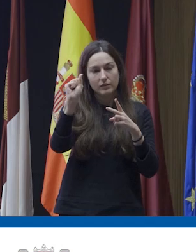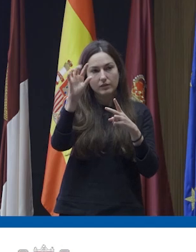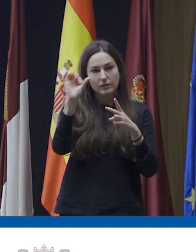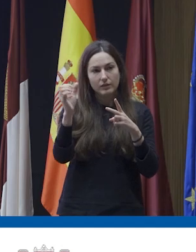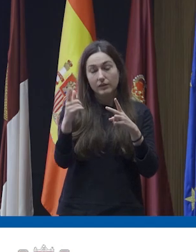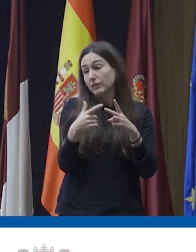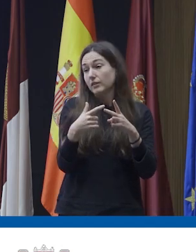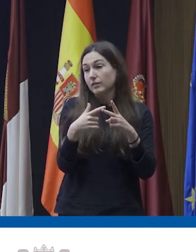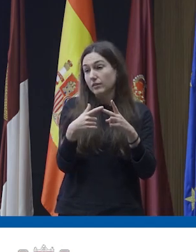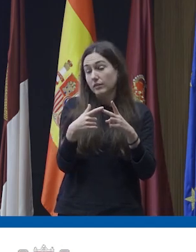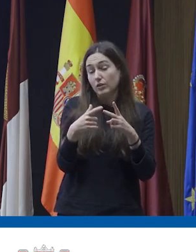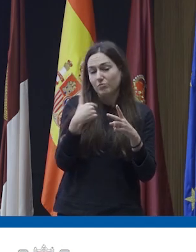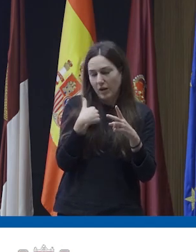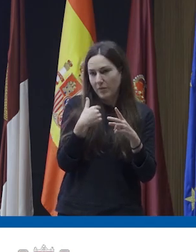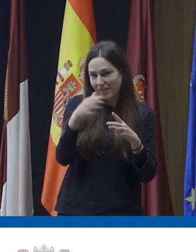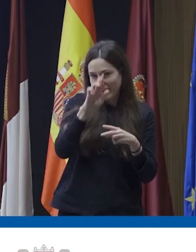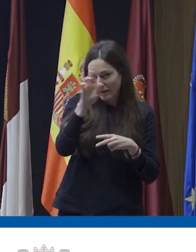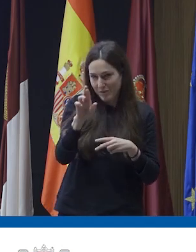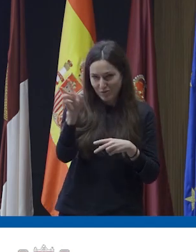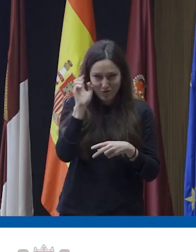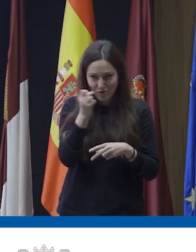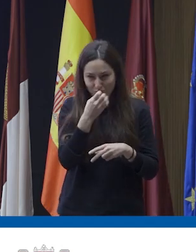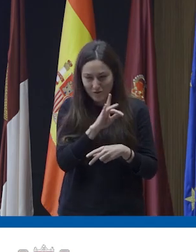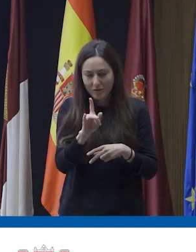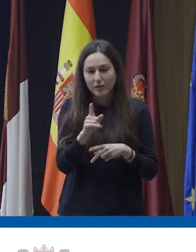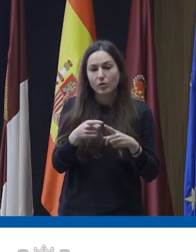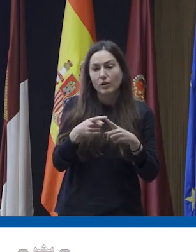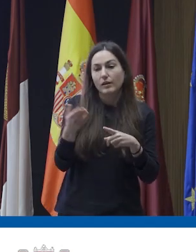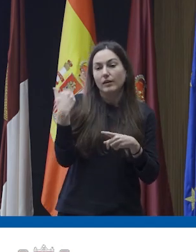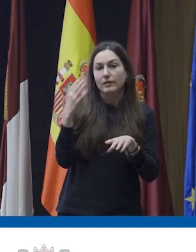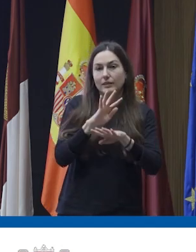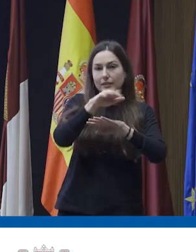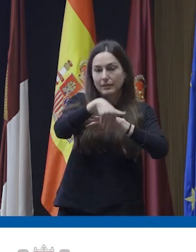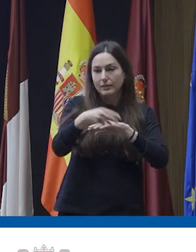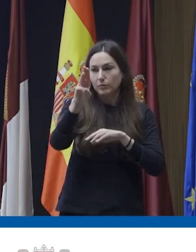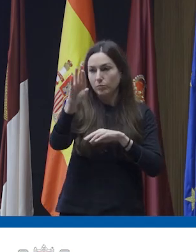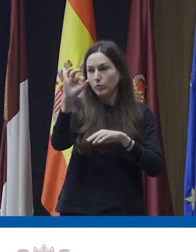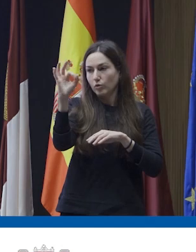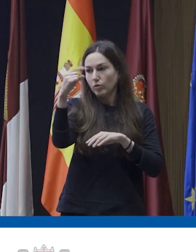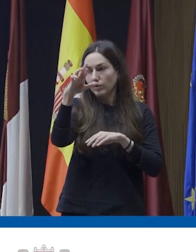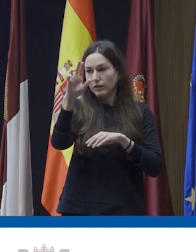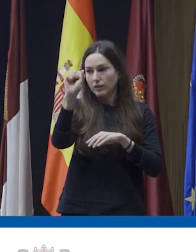Que digo que empecé con las cataratas y usaba las progresivas, después las